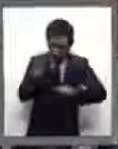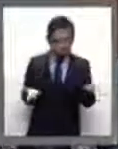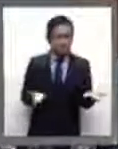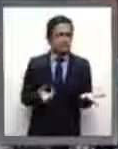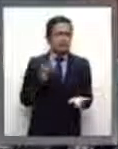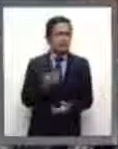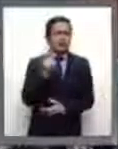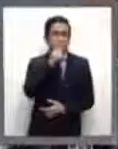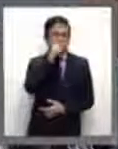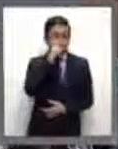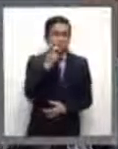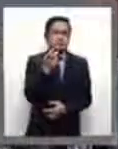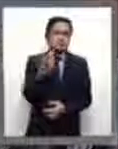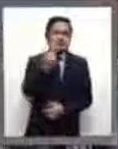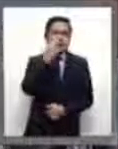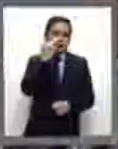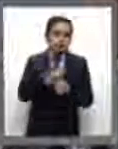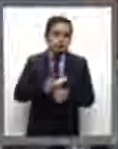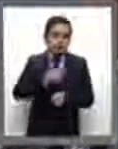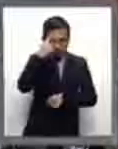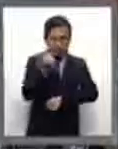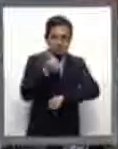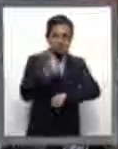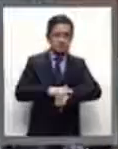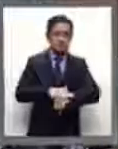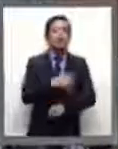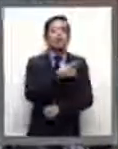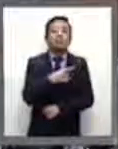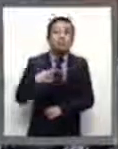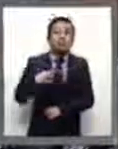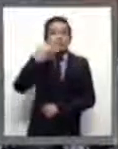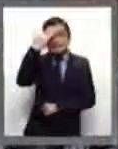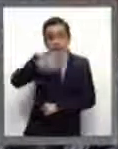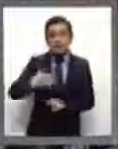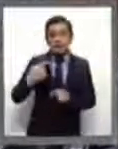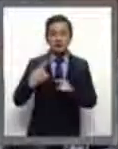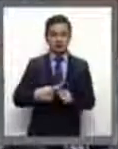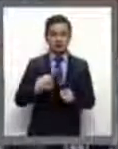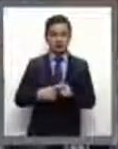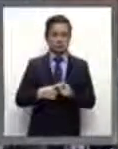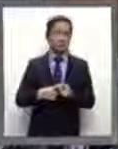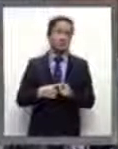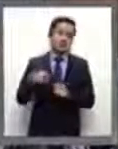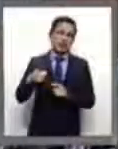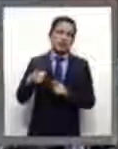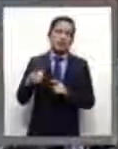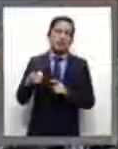en una responsabilidad administrativa que tendrá que conocer la nueva